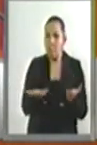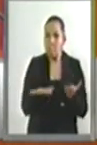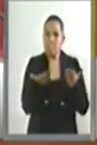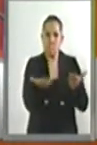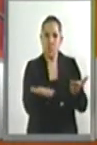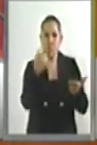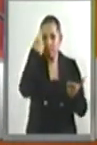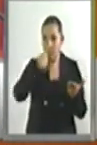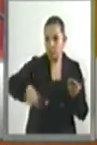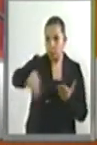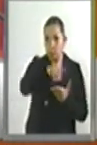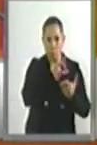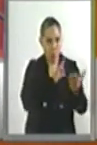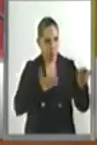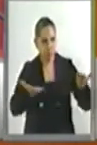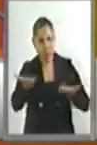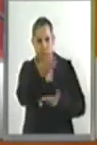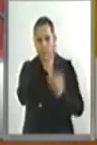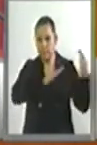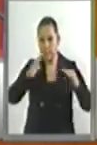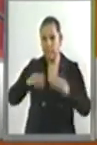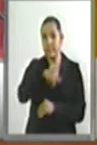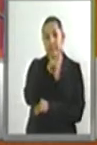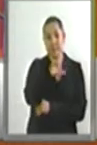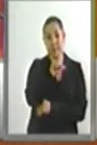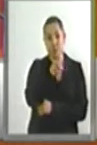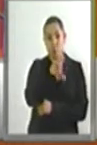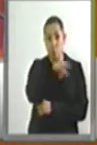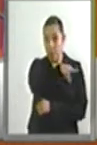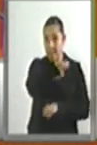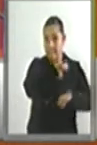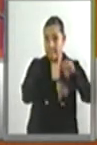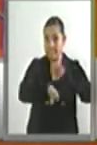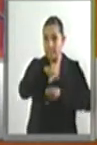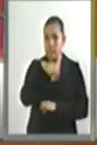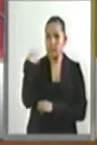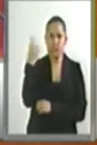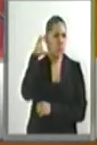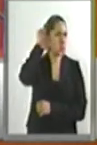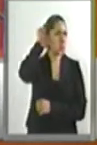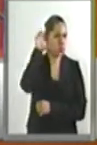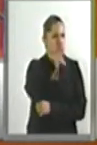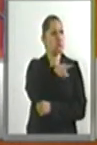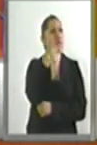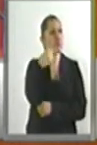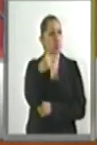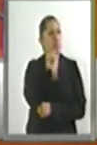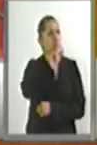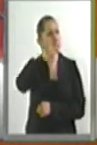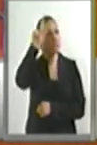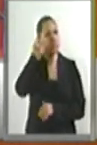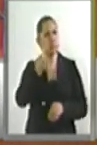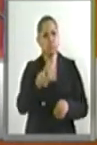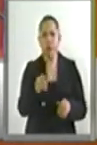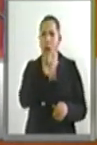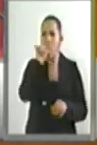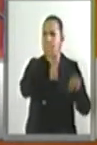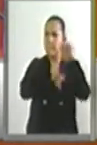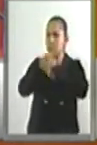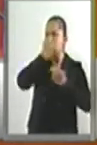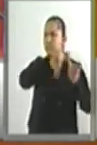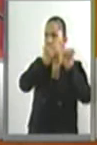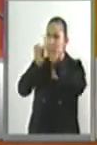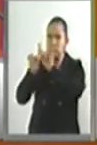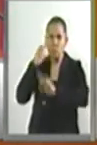Tesoro es una empresa reconocida como una de las compañías refinadoras más importantes del mundo, por